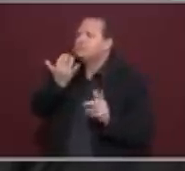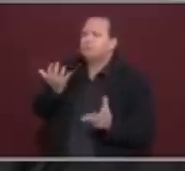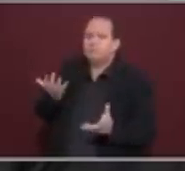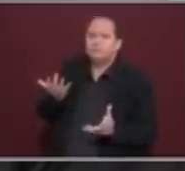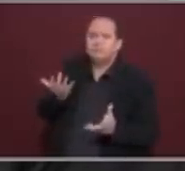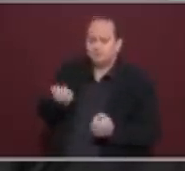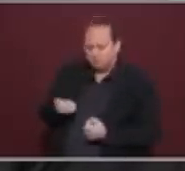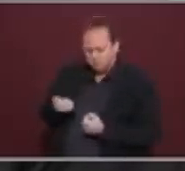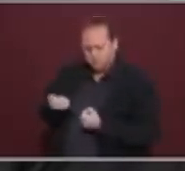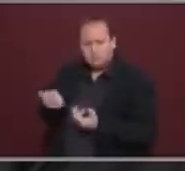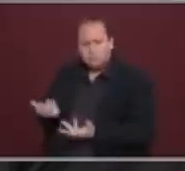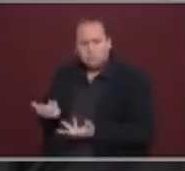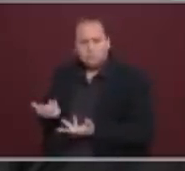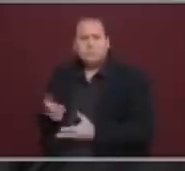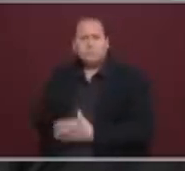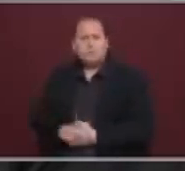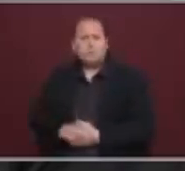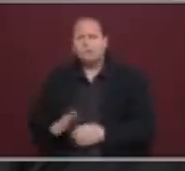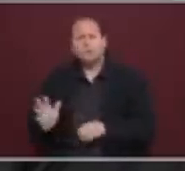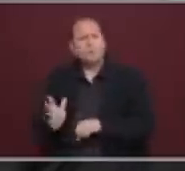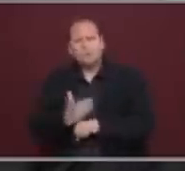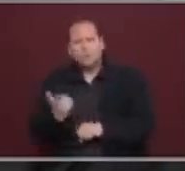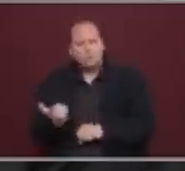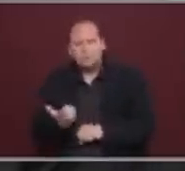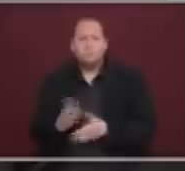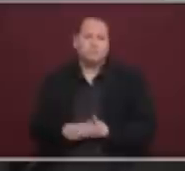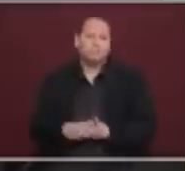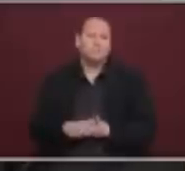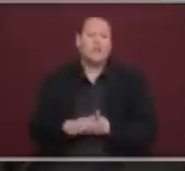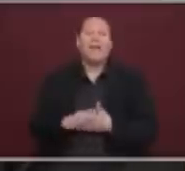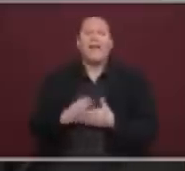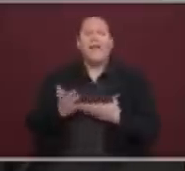x actos